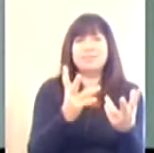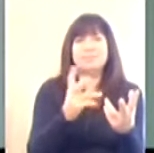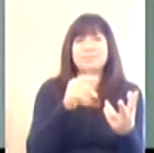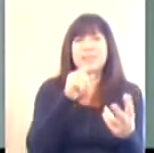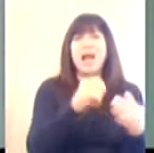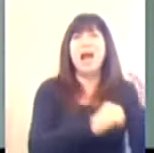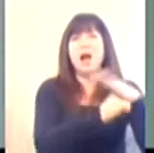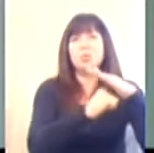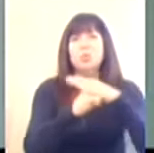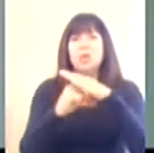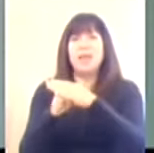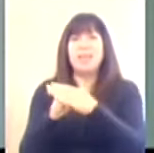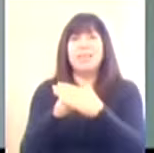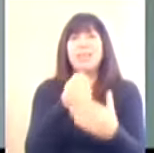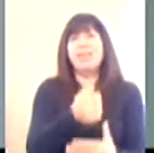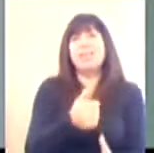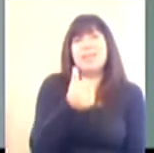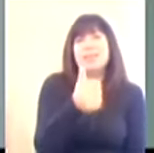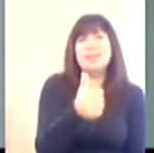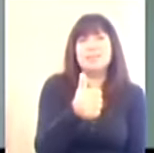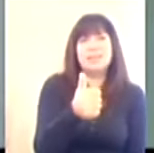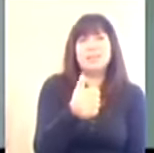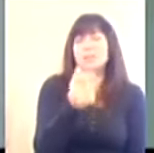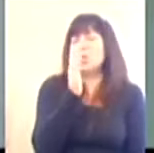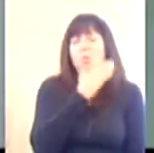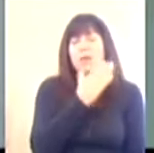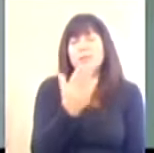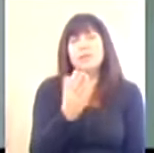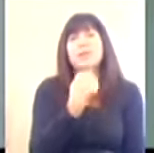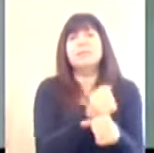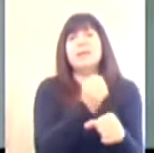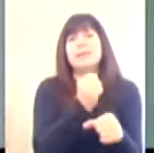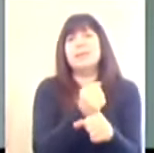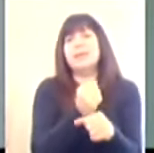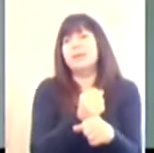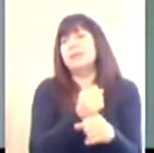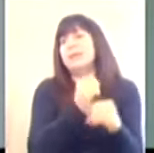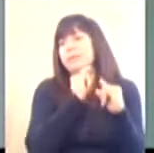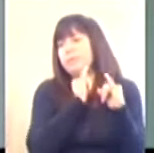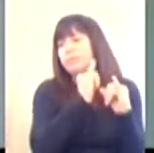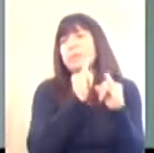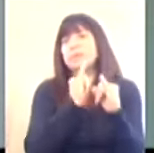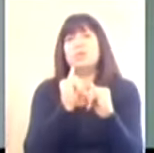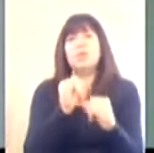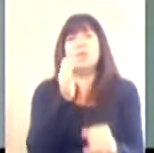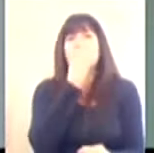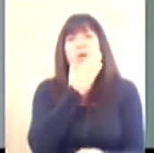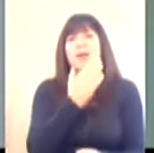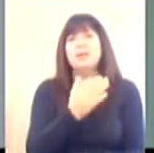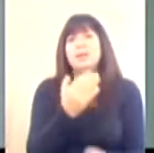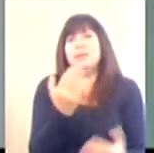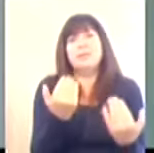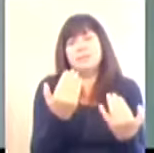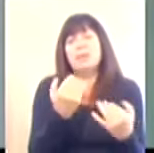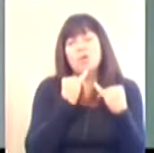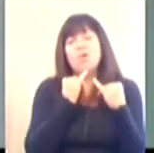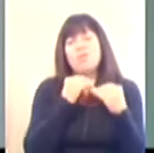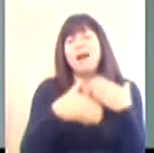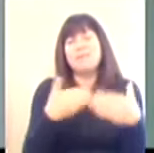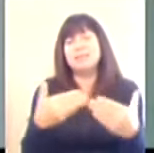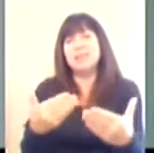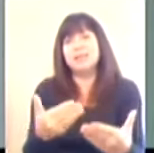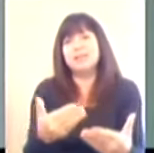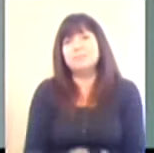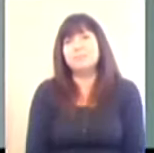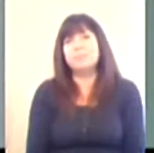y dirigentes, por ejemplo, y organización comunitaria. No hay talleres en la materia. Yo creo que en eso hay mucho que podemos avanzar. Y lo fatal